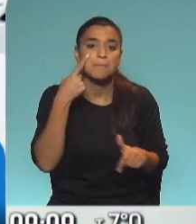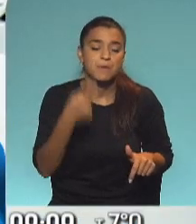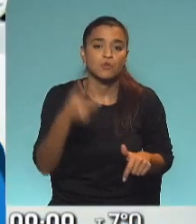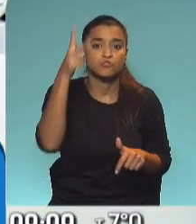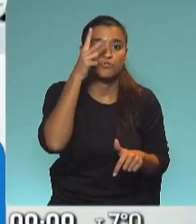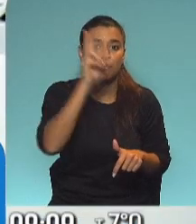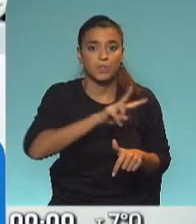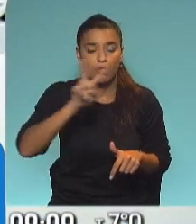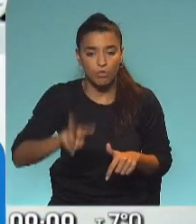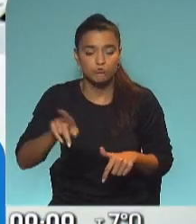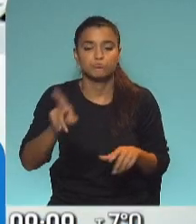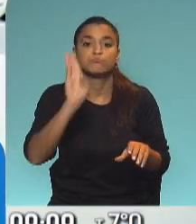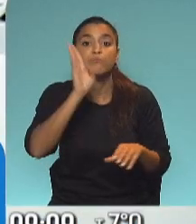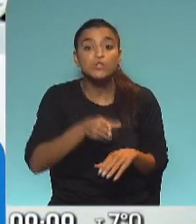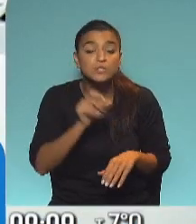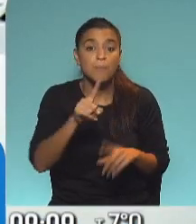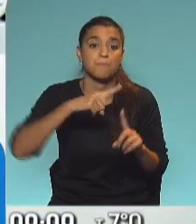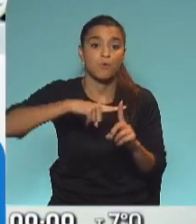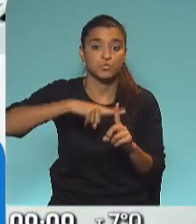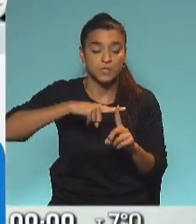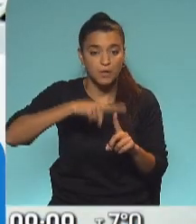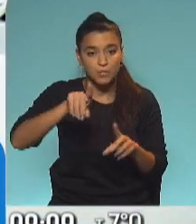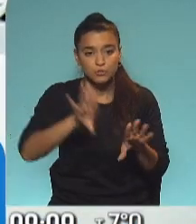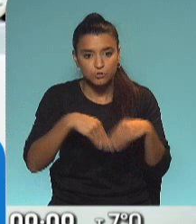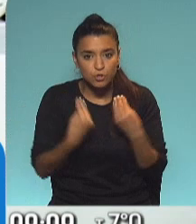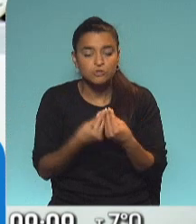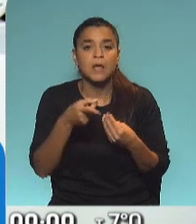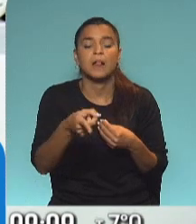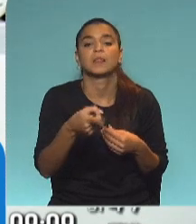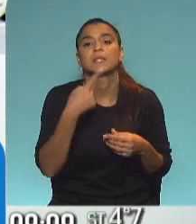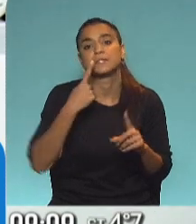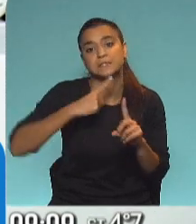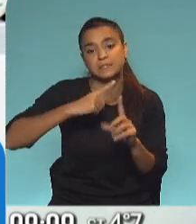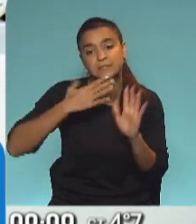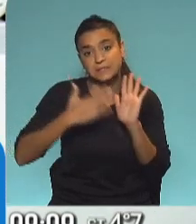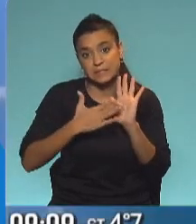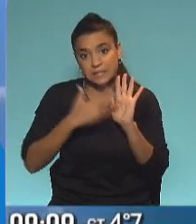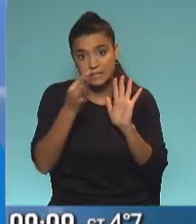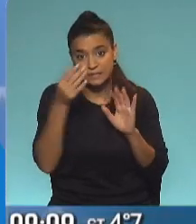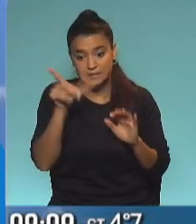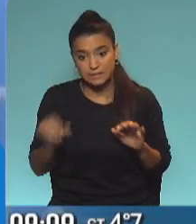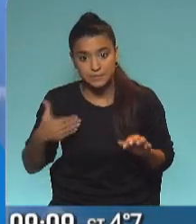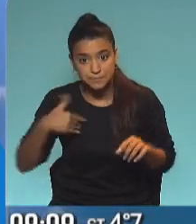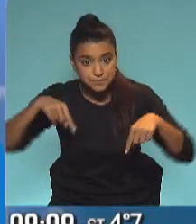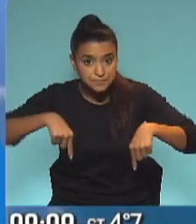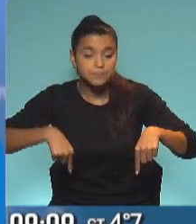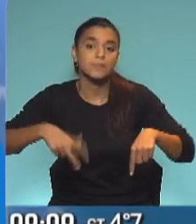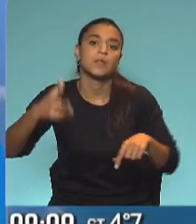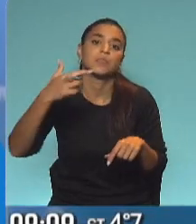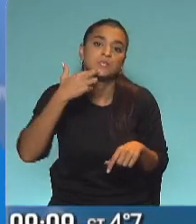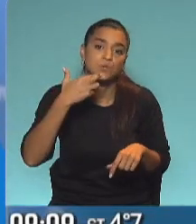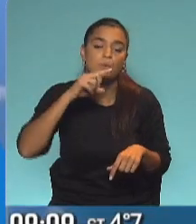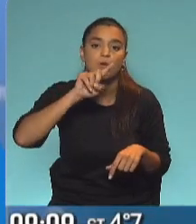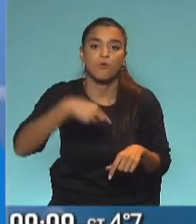6.822. El porcentaje de positividad del total de test realizados en la República Argentina actualmente es del